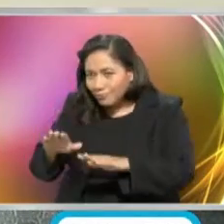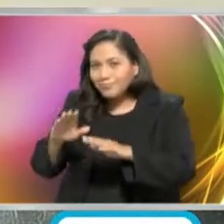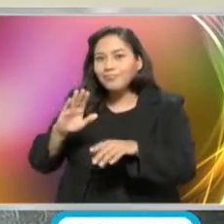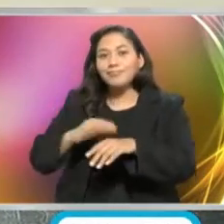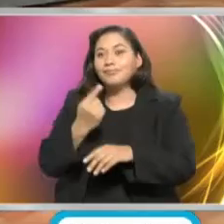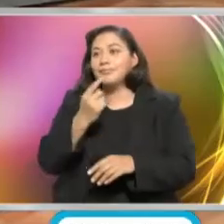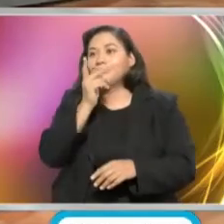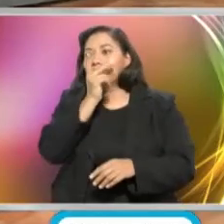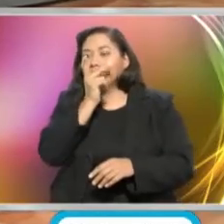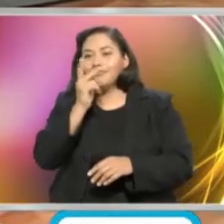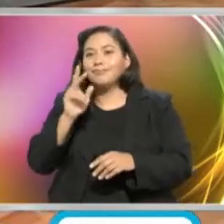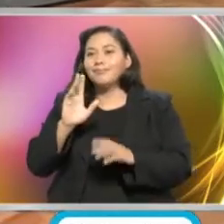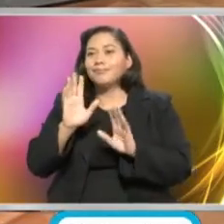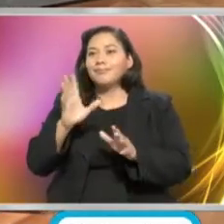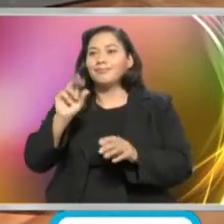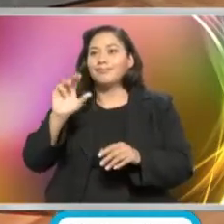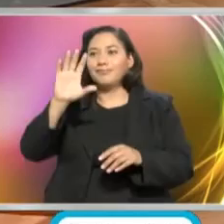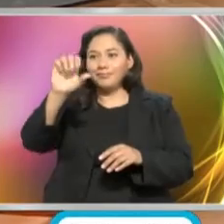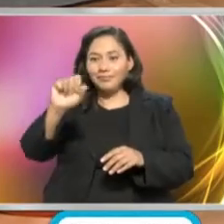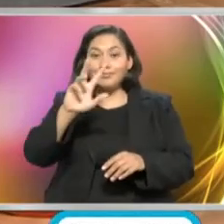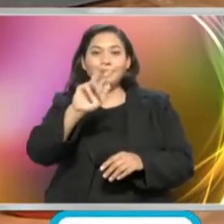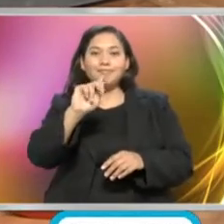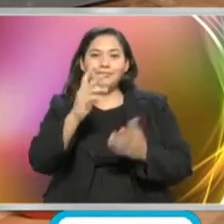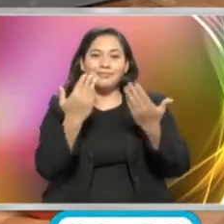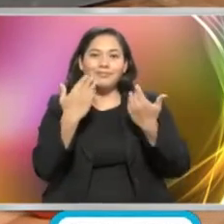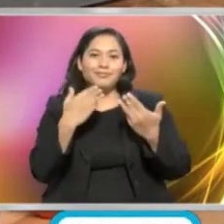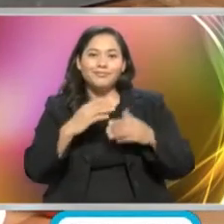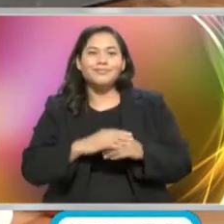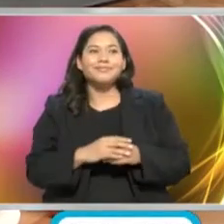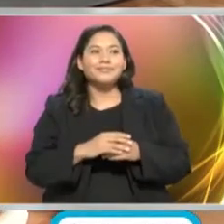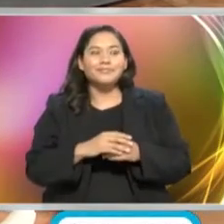no la alcance o no, o la de no tiene tele, pero esas son...